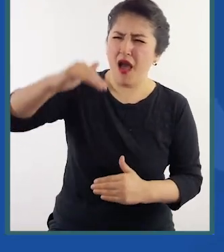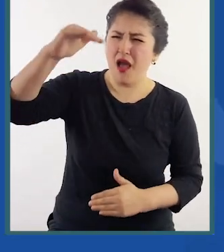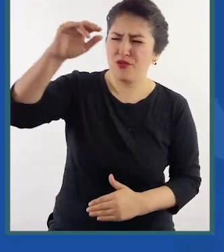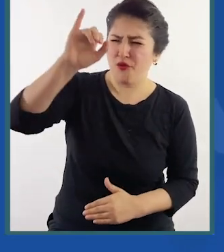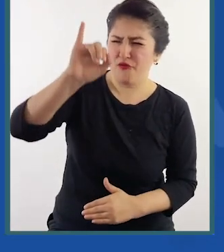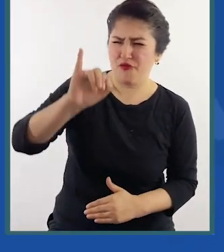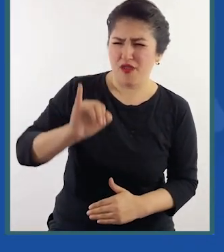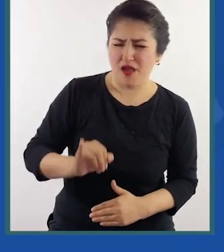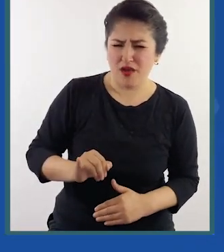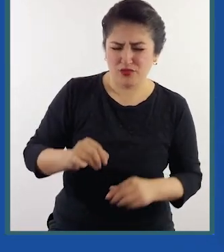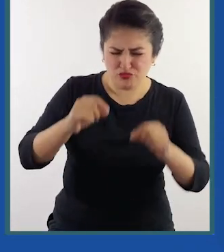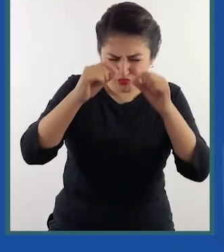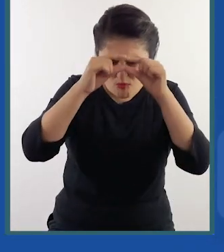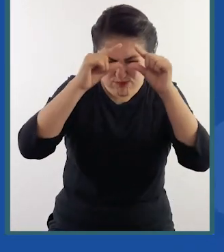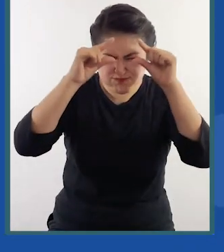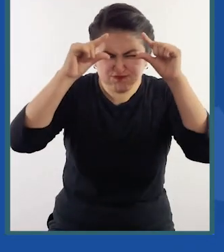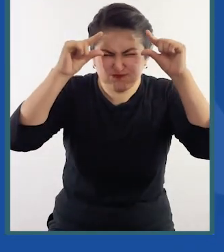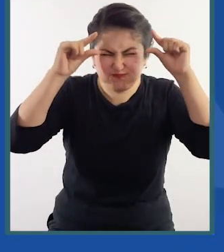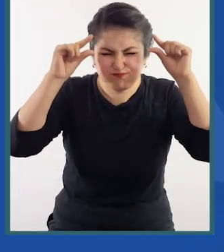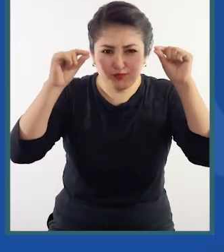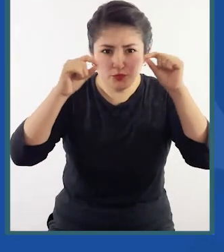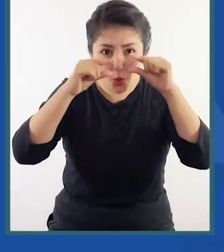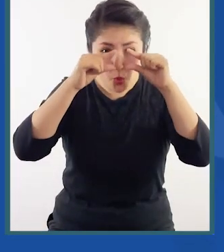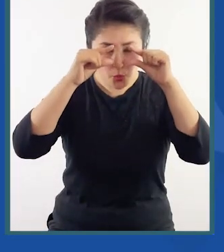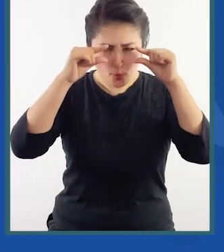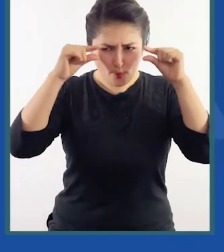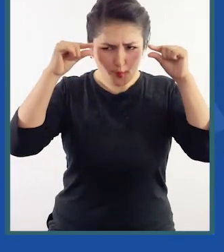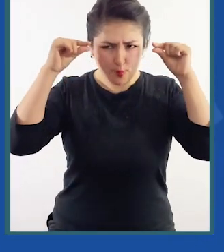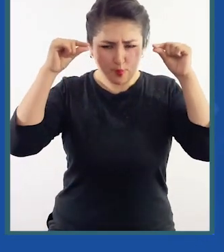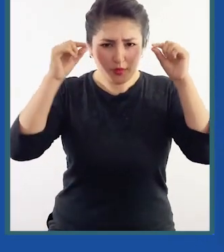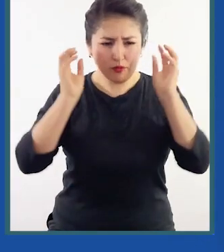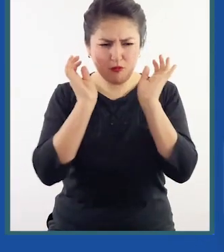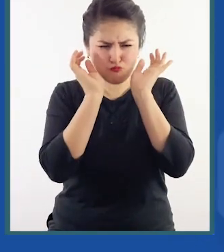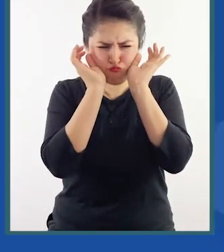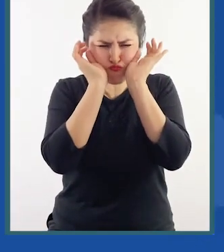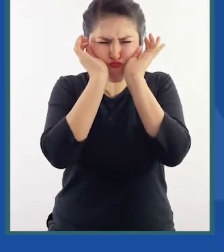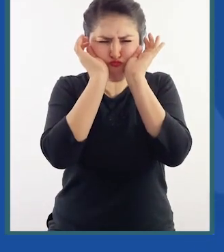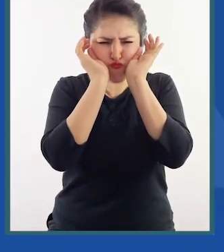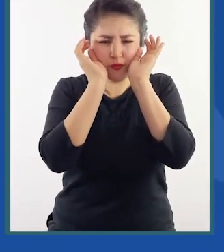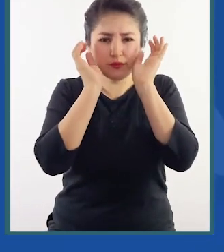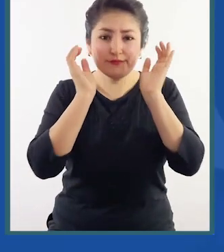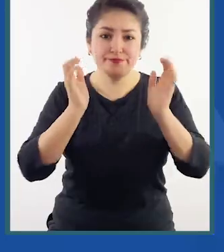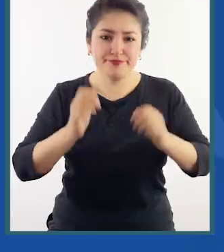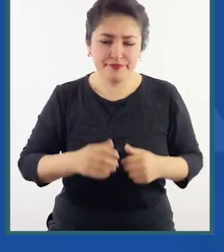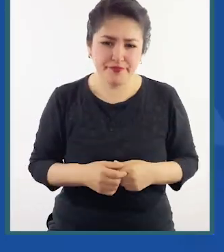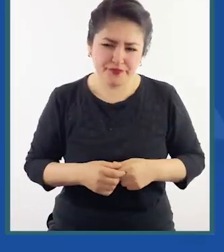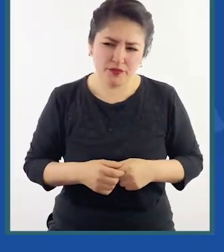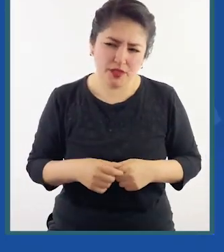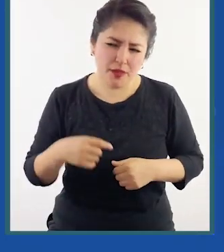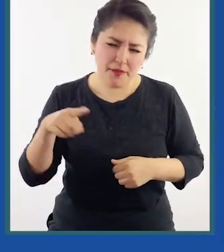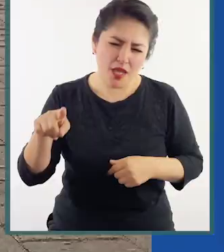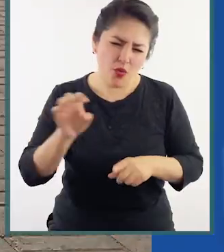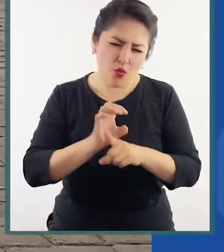junco, cejas pobladas, ojos afilados y pómulos salidos, sin contar sus costumbres